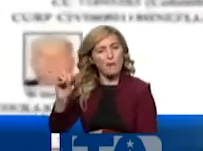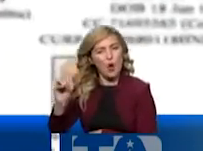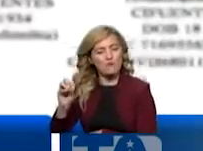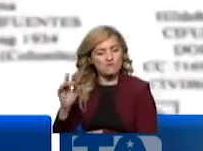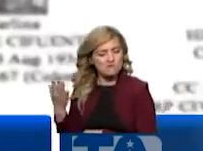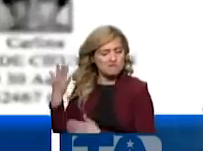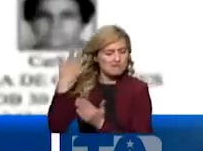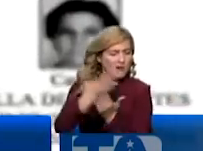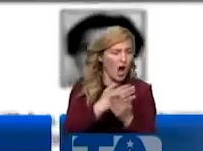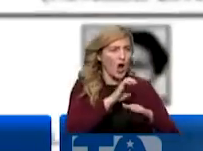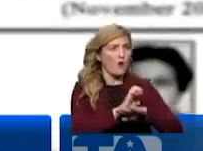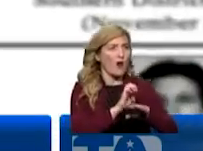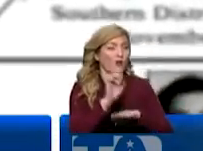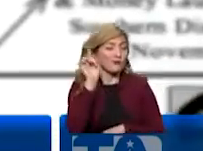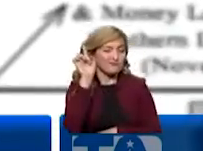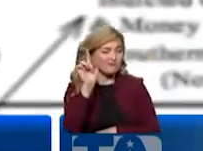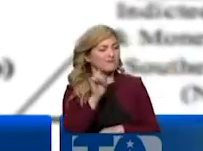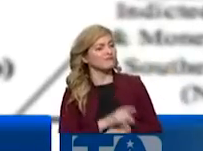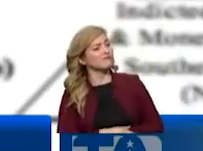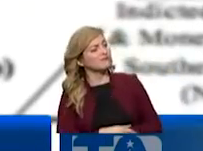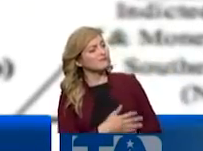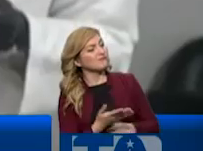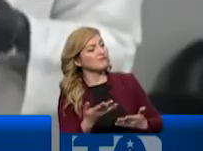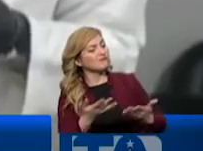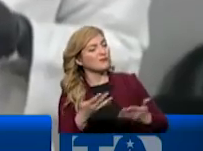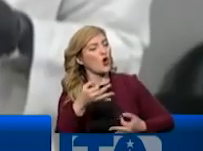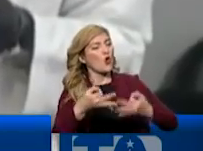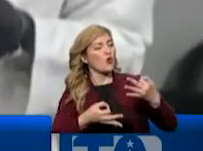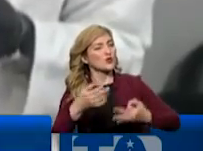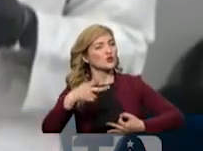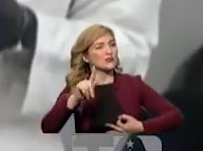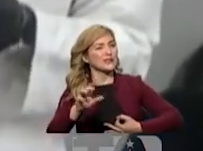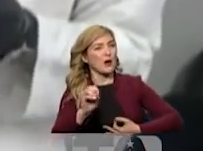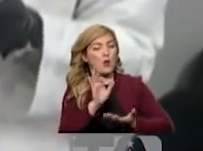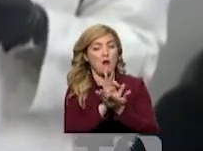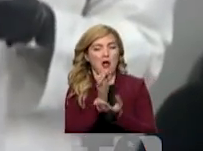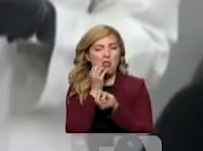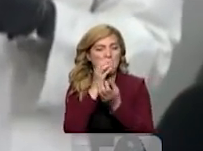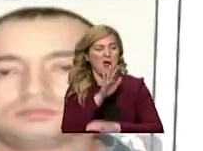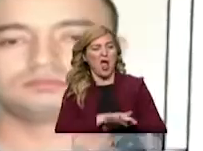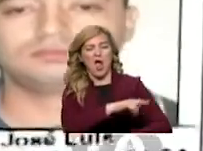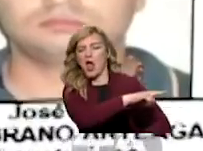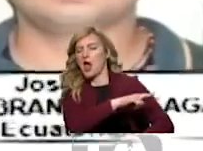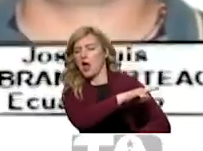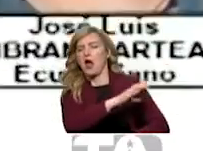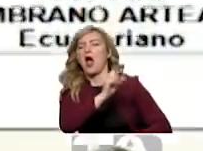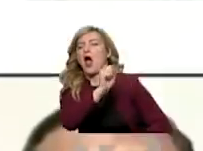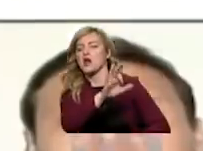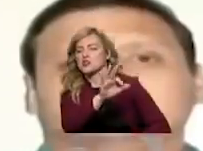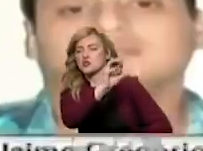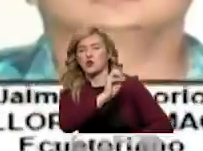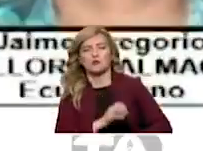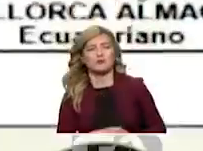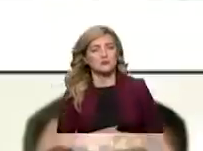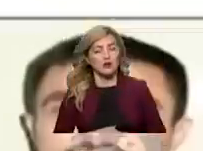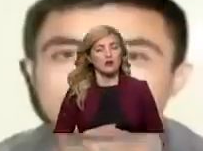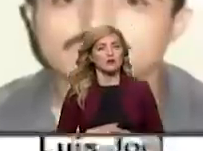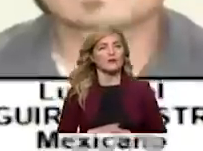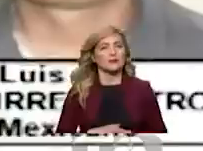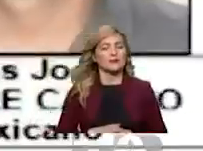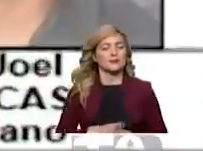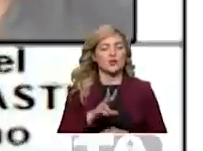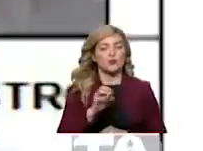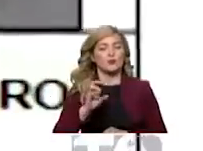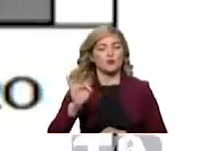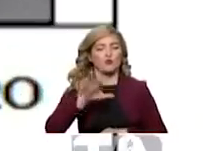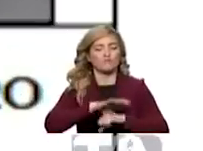como Jorge Milton Cifuentes, quien lo delató en el juicio del Chapo Guzmán en Estados Unidos. En el 2013 fue detenido nuevamente junto a